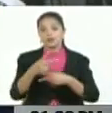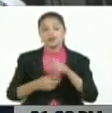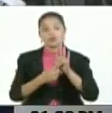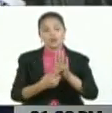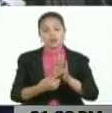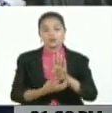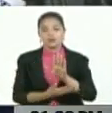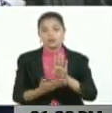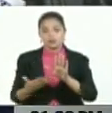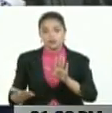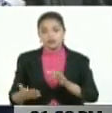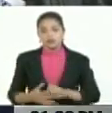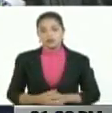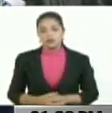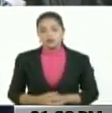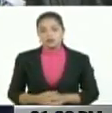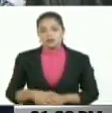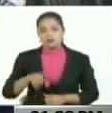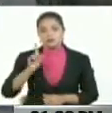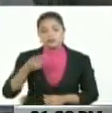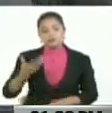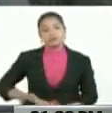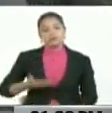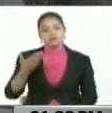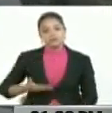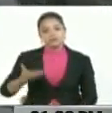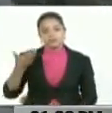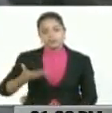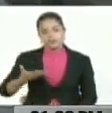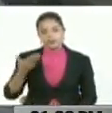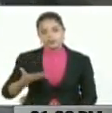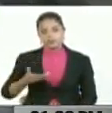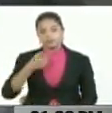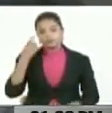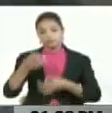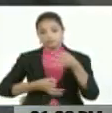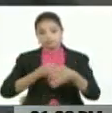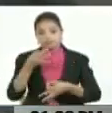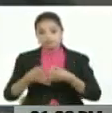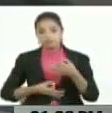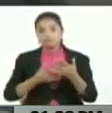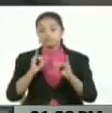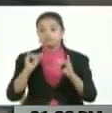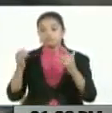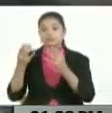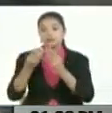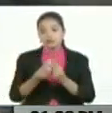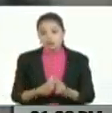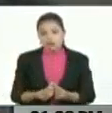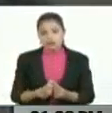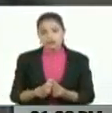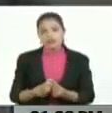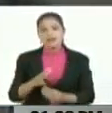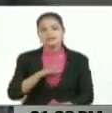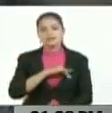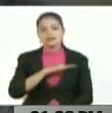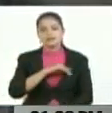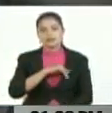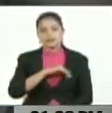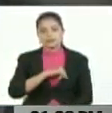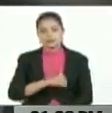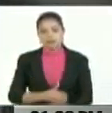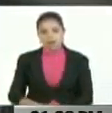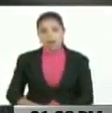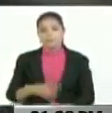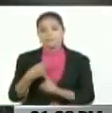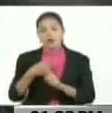presentaciones. También es importante destacar que he venido en compañía del director general del CICPC con